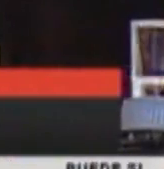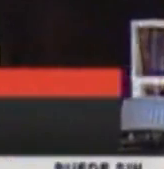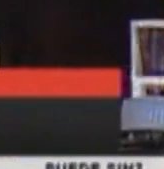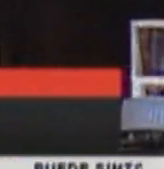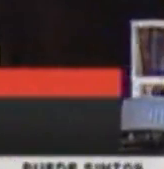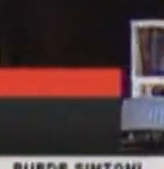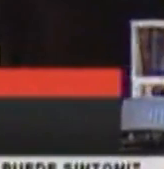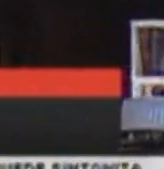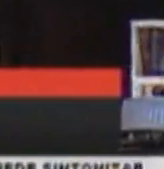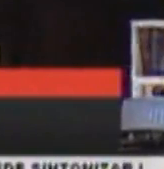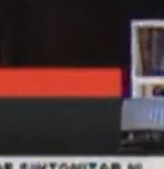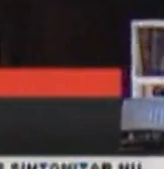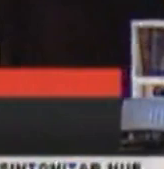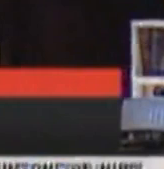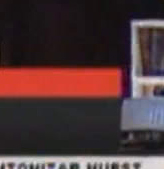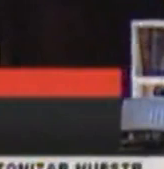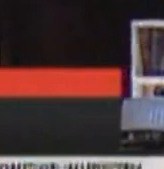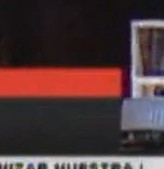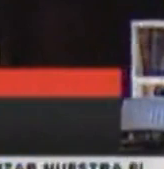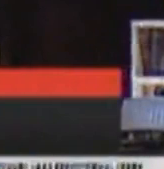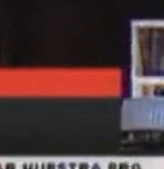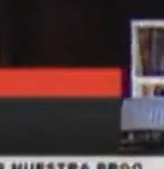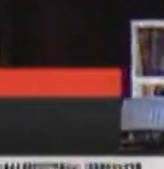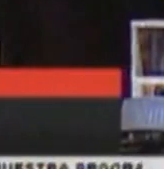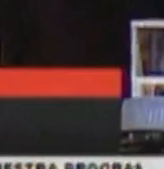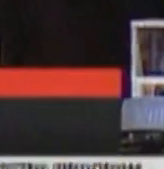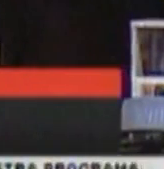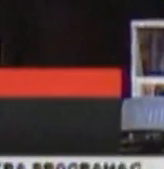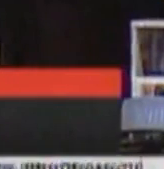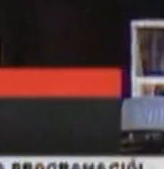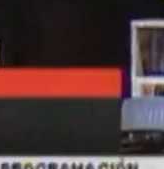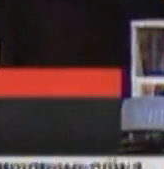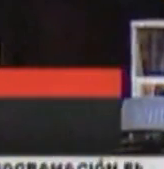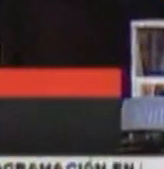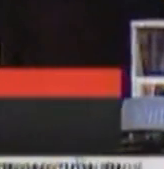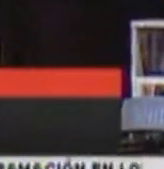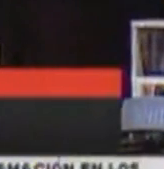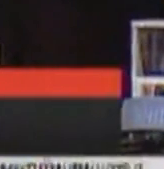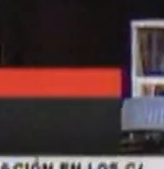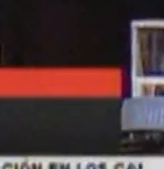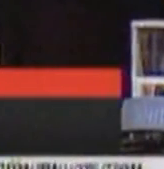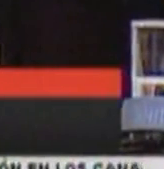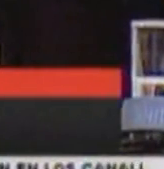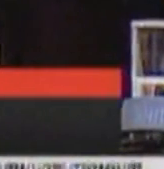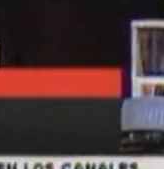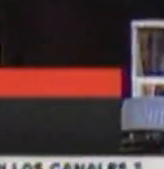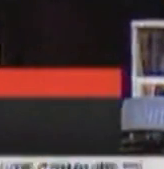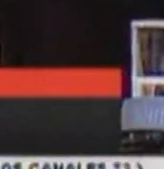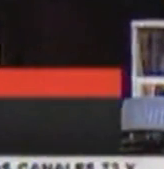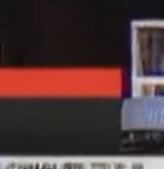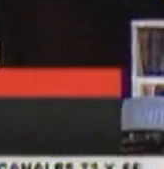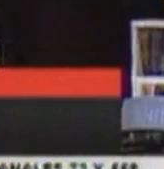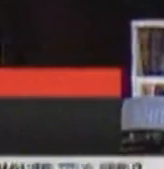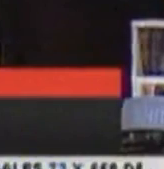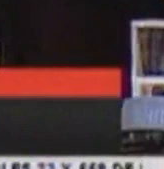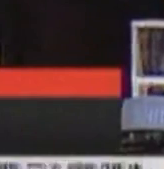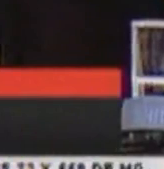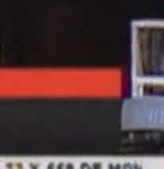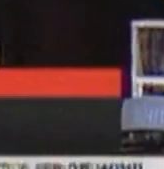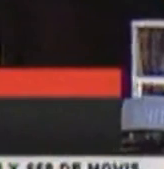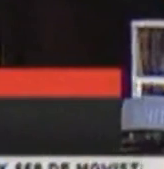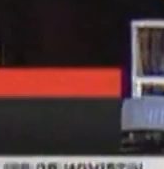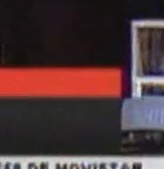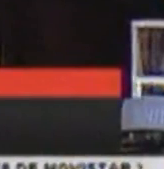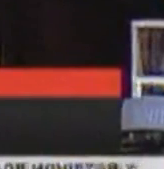para ponerse al servicio de la operación territorializada. No es fácil, no es fácil tener acuerdos, pero digo que esos son